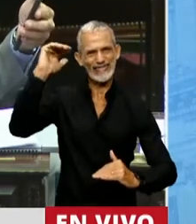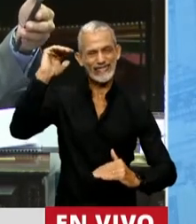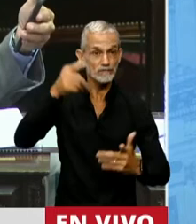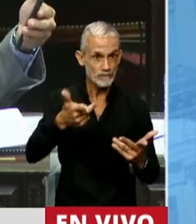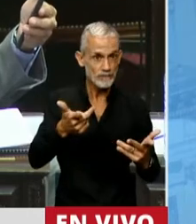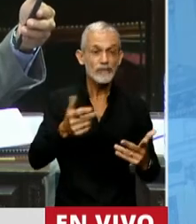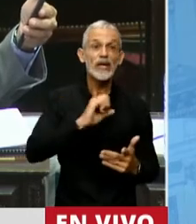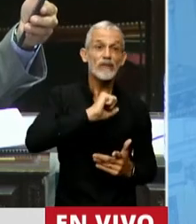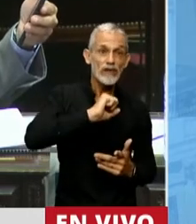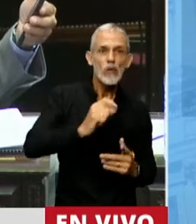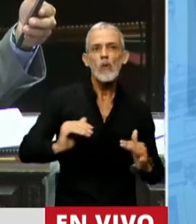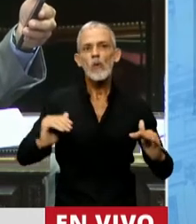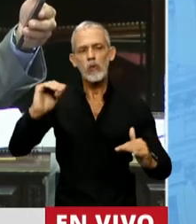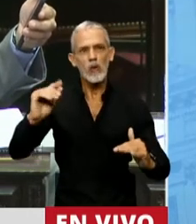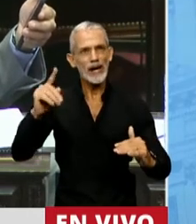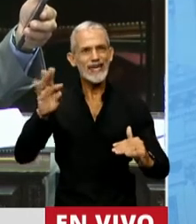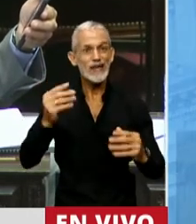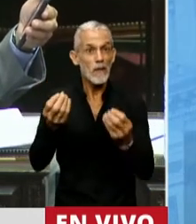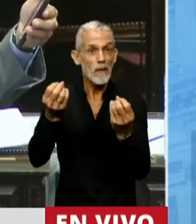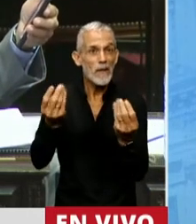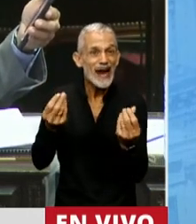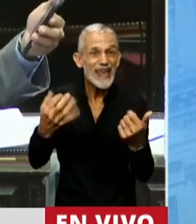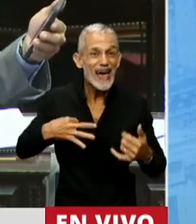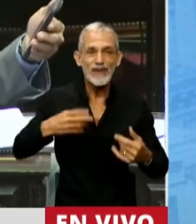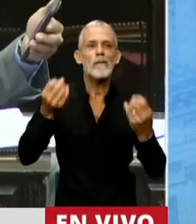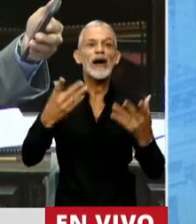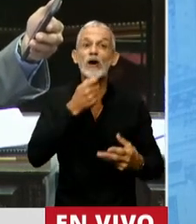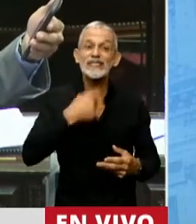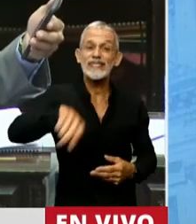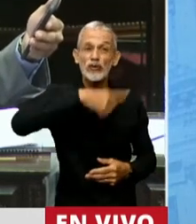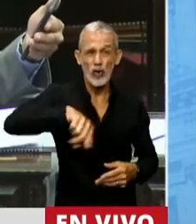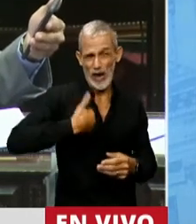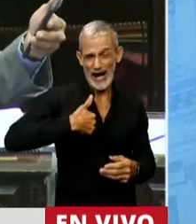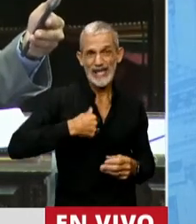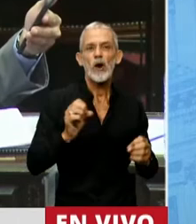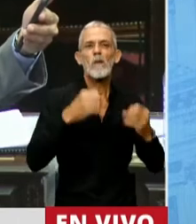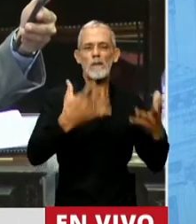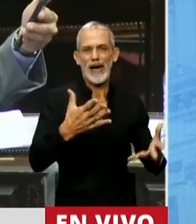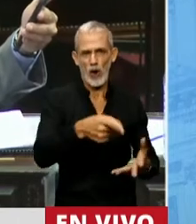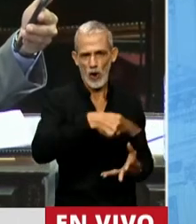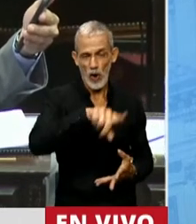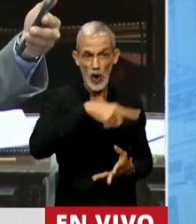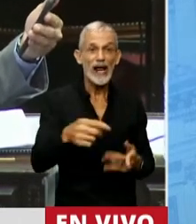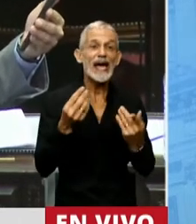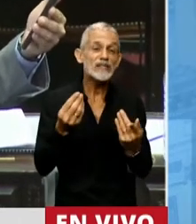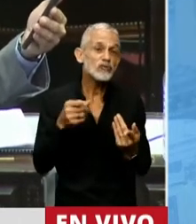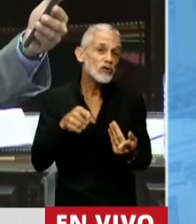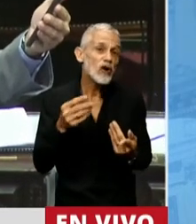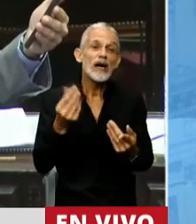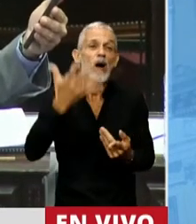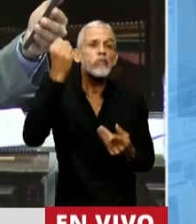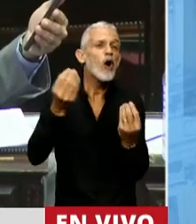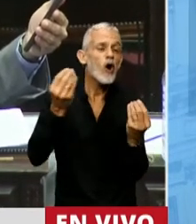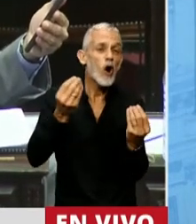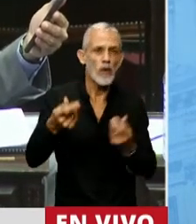jubilados van a tener un mejor bienestar si todos los argentinos tenemos un mejor bienestar. Y eso solamente se logra